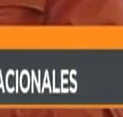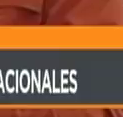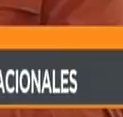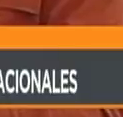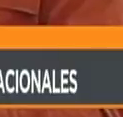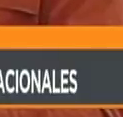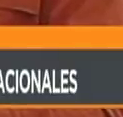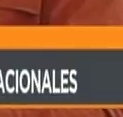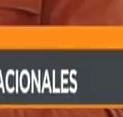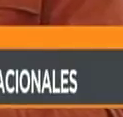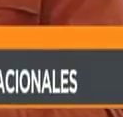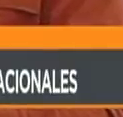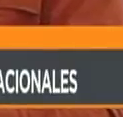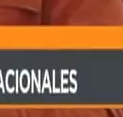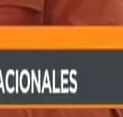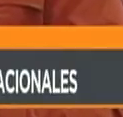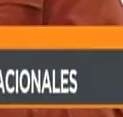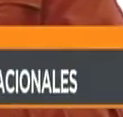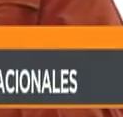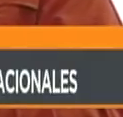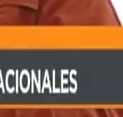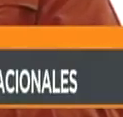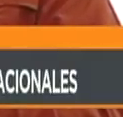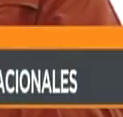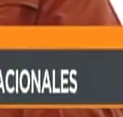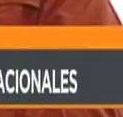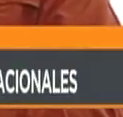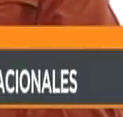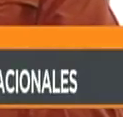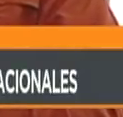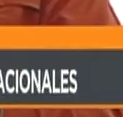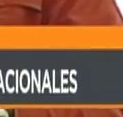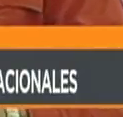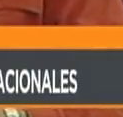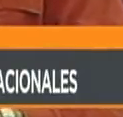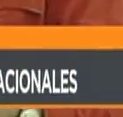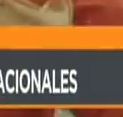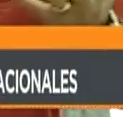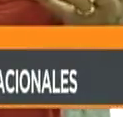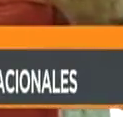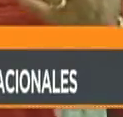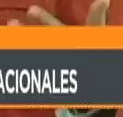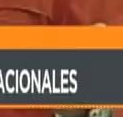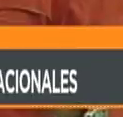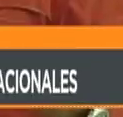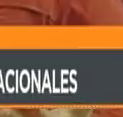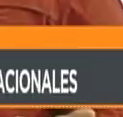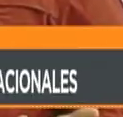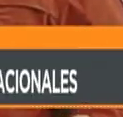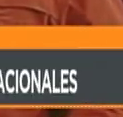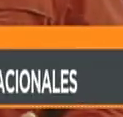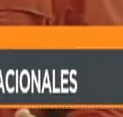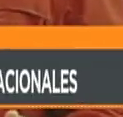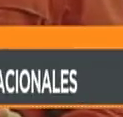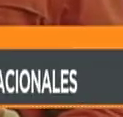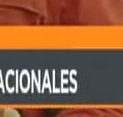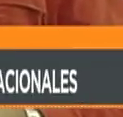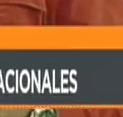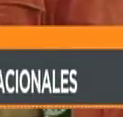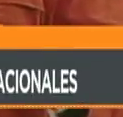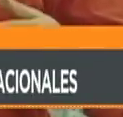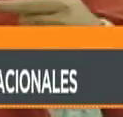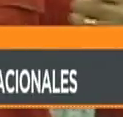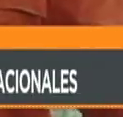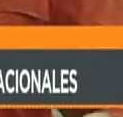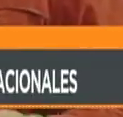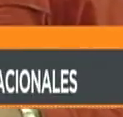financiero de una nueva etapa para que Venezuela tenga sus capacidades de financiamiento para las importaciones que necesita el país, para